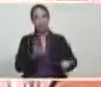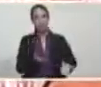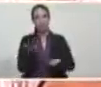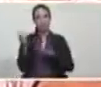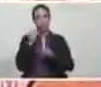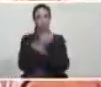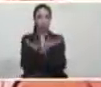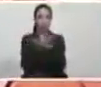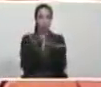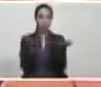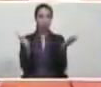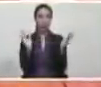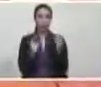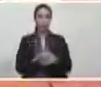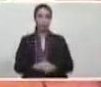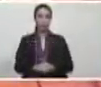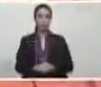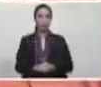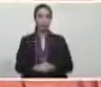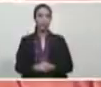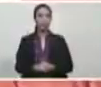taxistas.